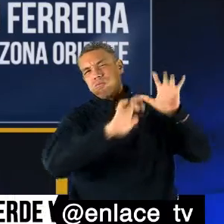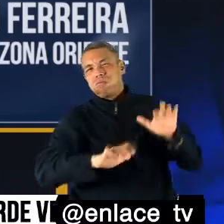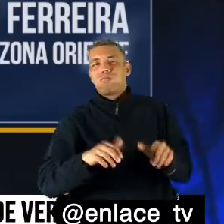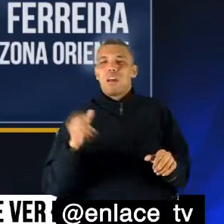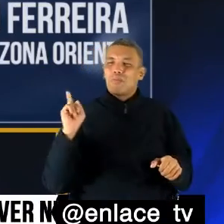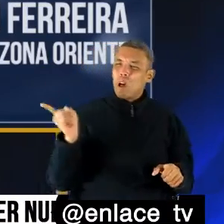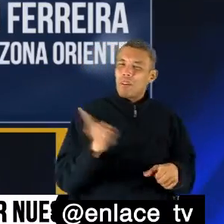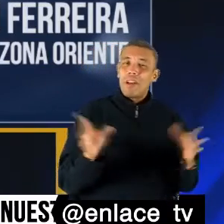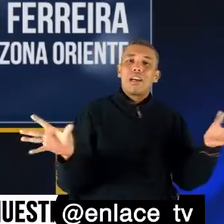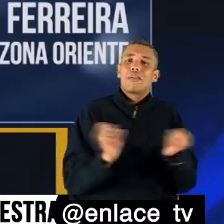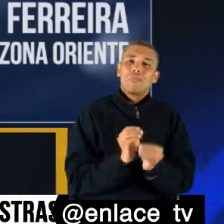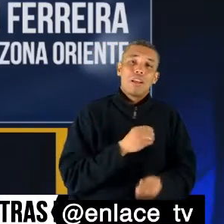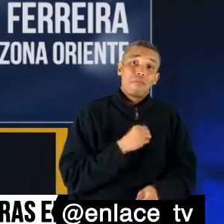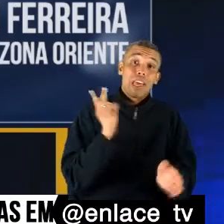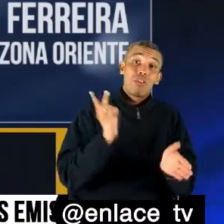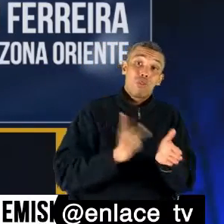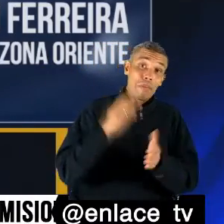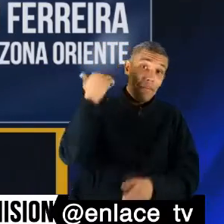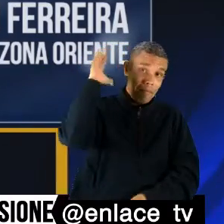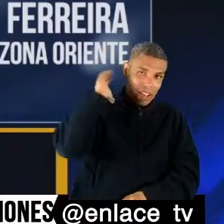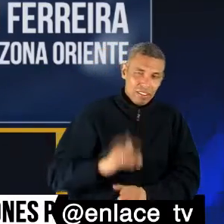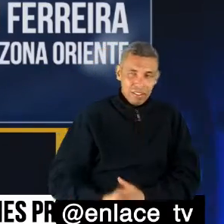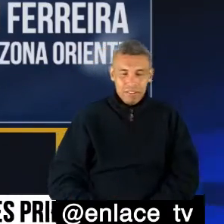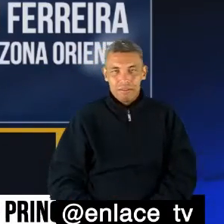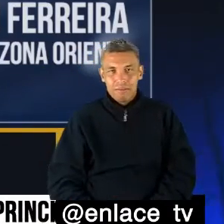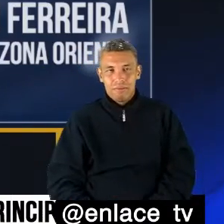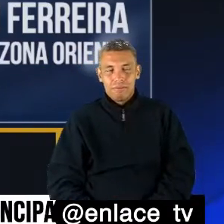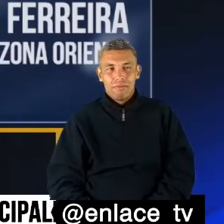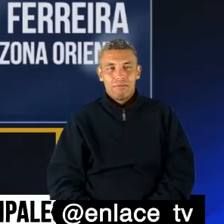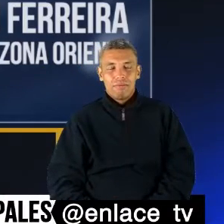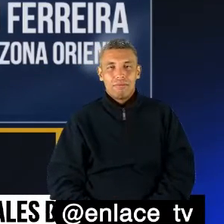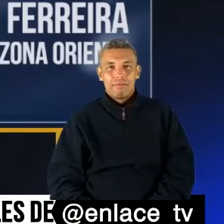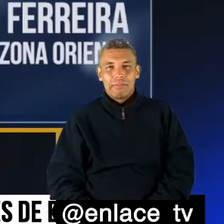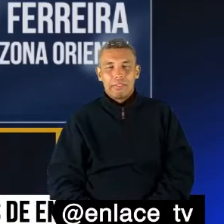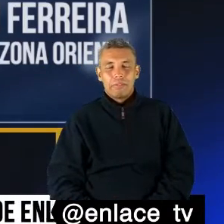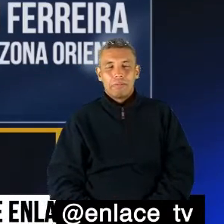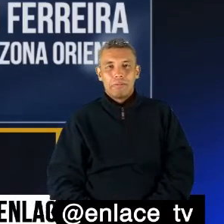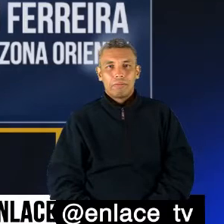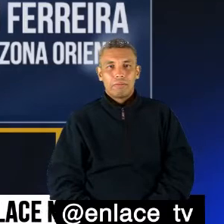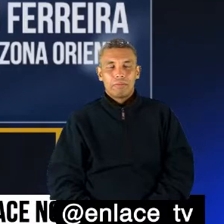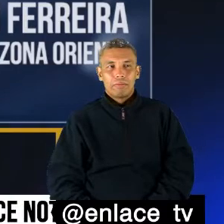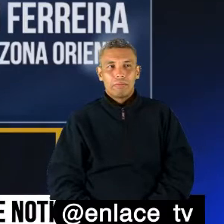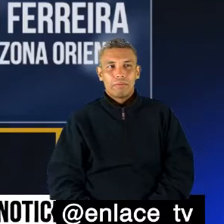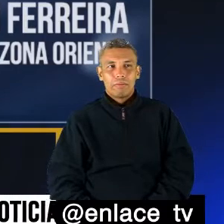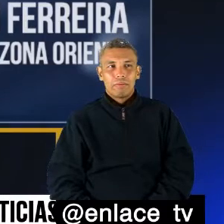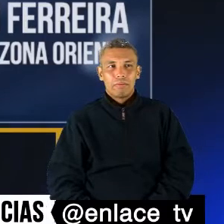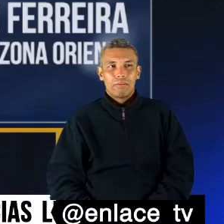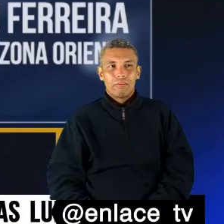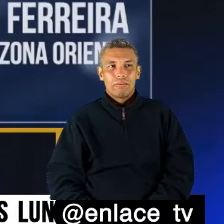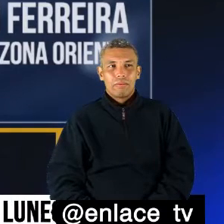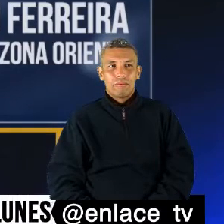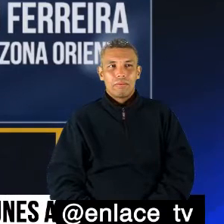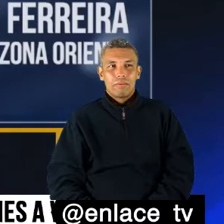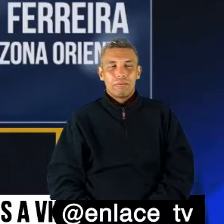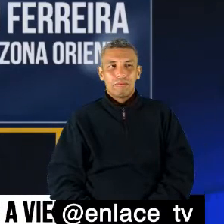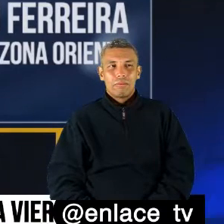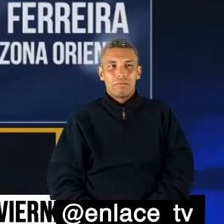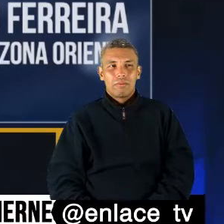los desplazamientos ya están ejecutados en su totalidad. Ya se encuentra la unidad completa de Barranca Bermeja dispuesta para